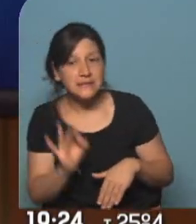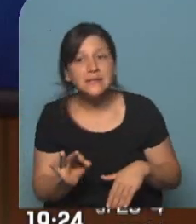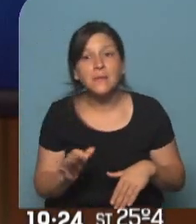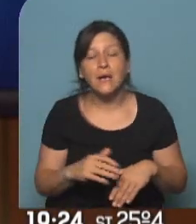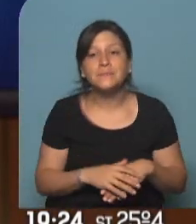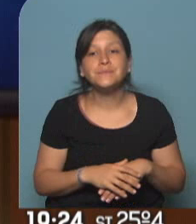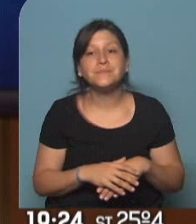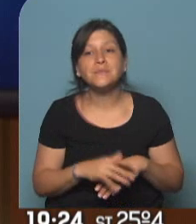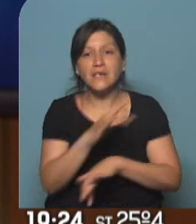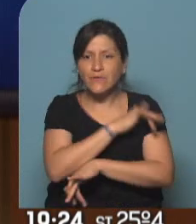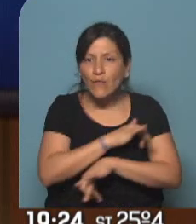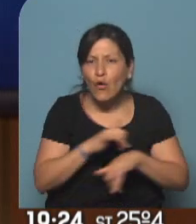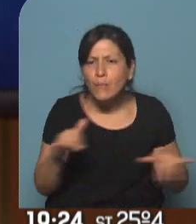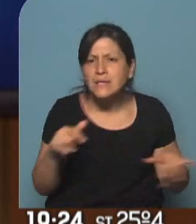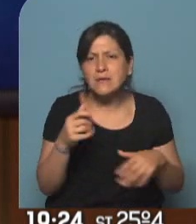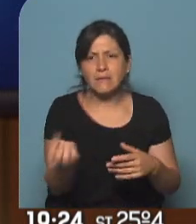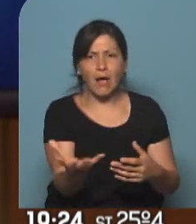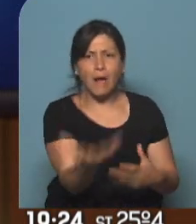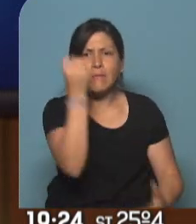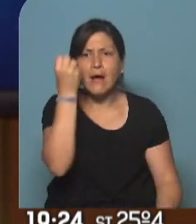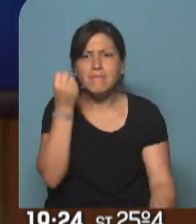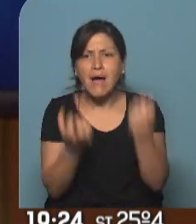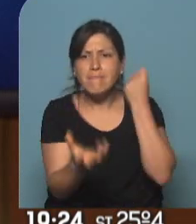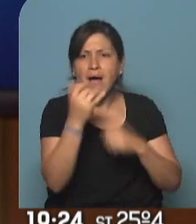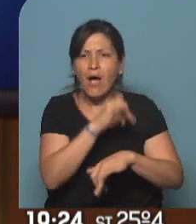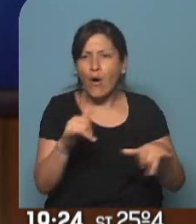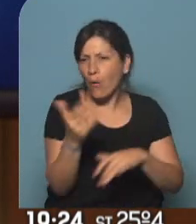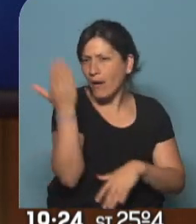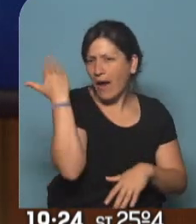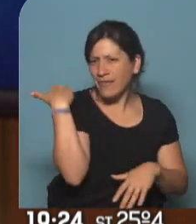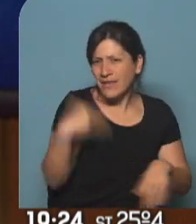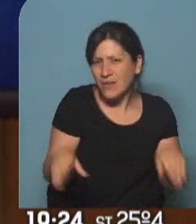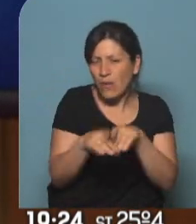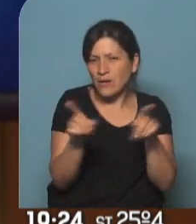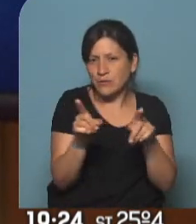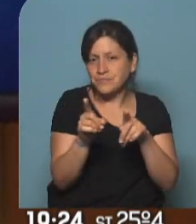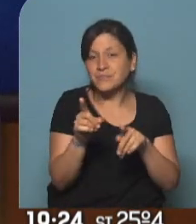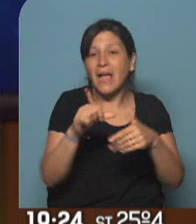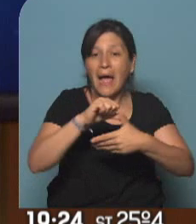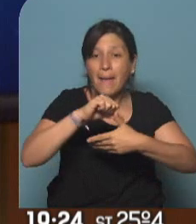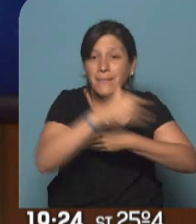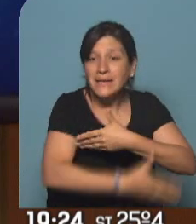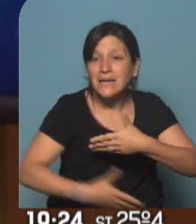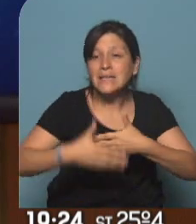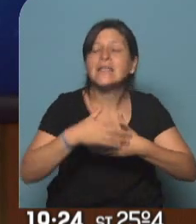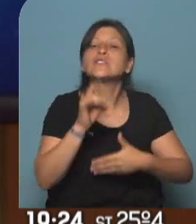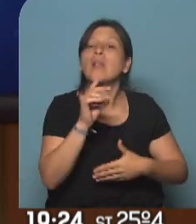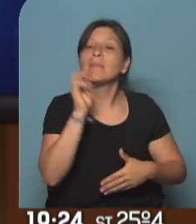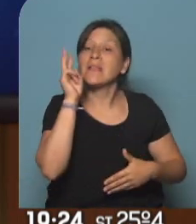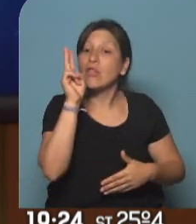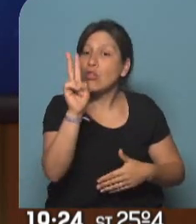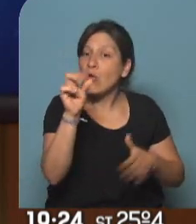la información que tiene un joven es absolutamente distinta que cuando se dictó la norma en américa latina sólo dos países tenemos